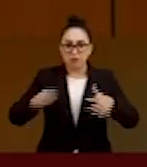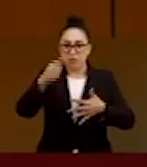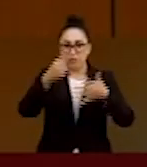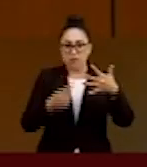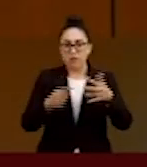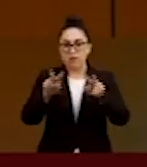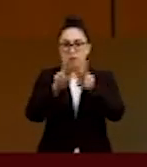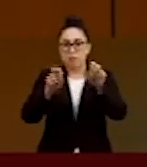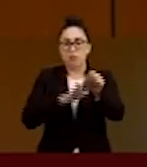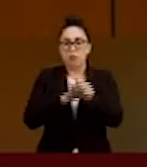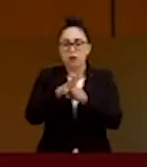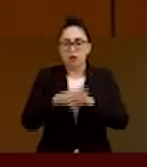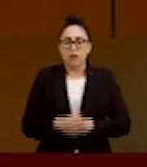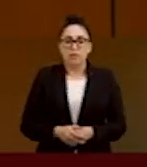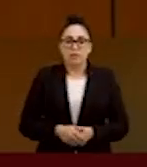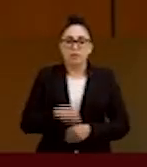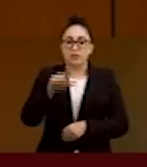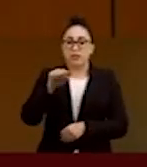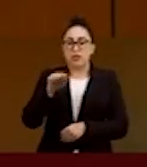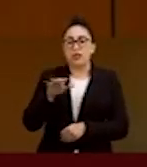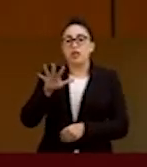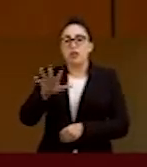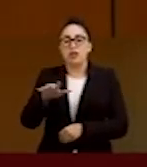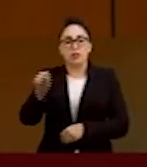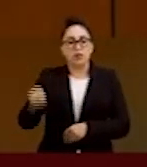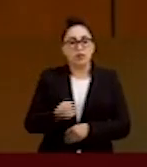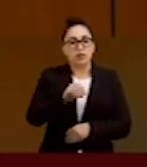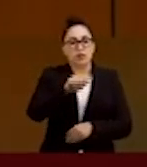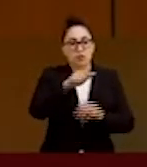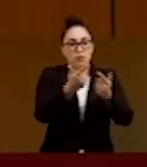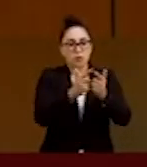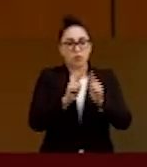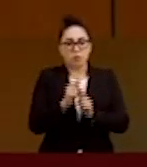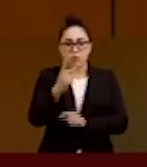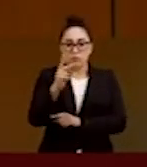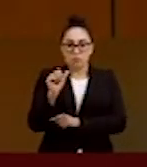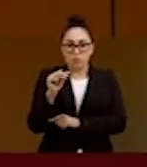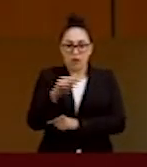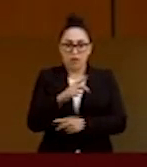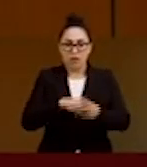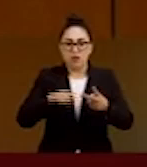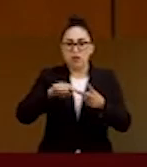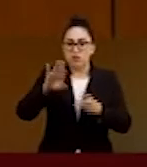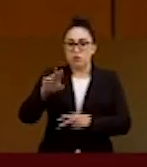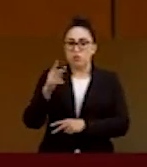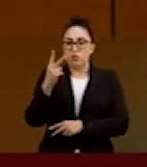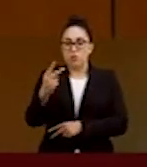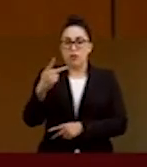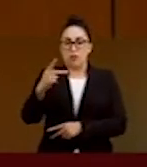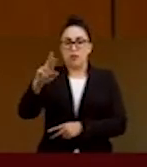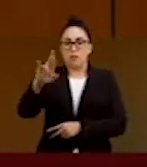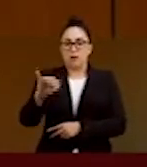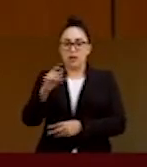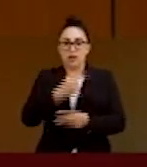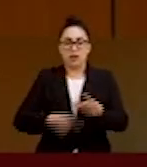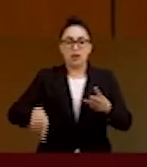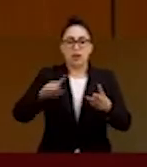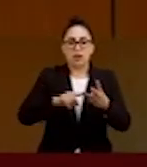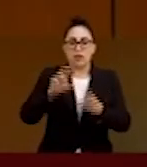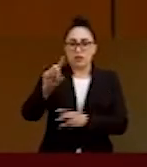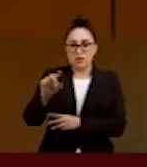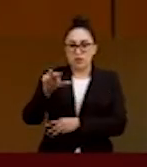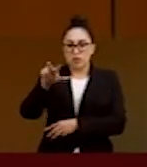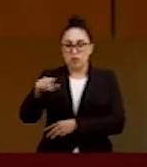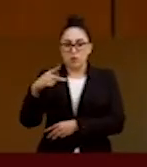manera: 75 del Partido Acción Nacional, 52 del Partido Revolucionario Institucional,